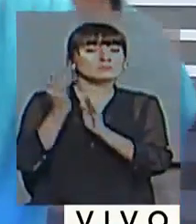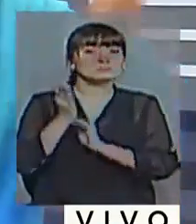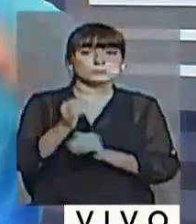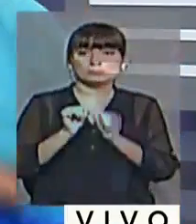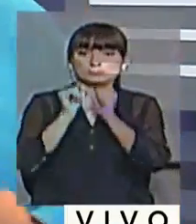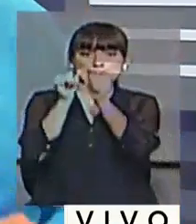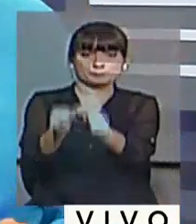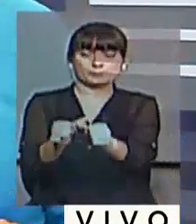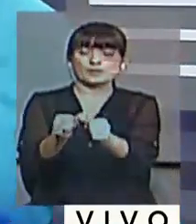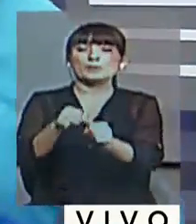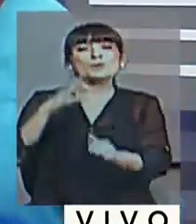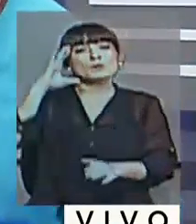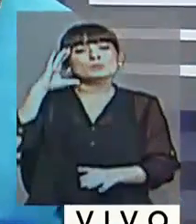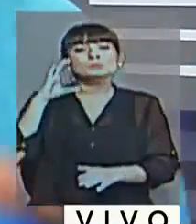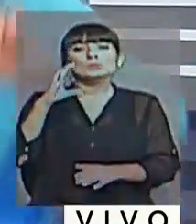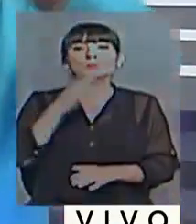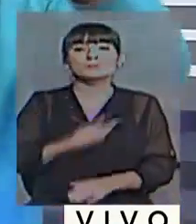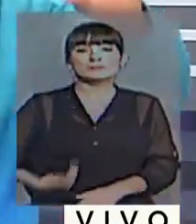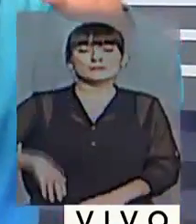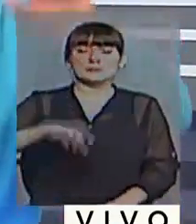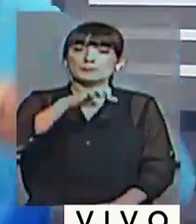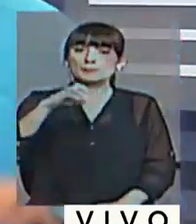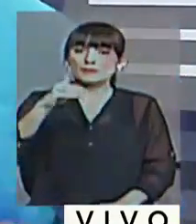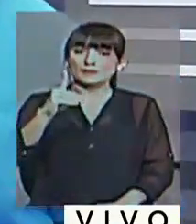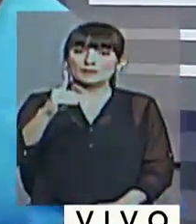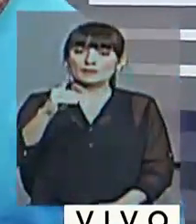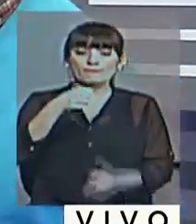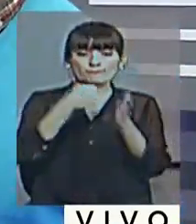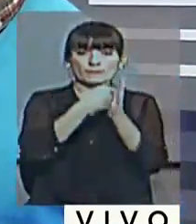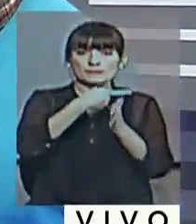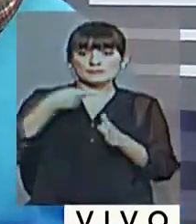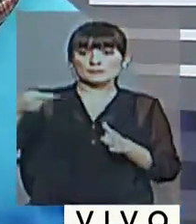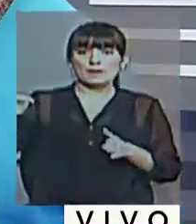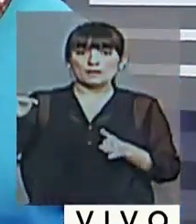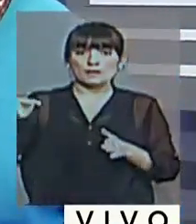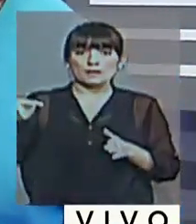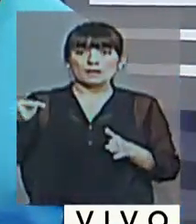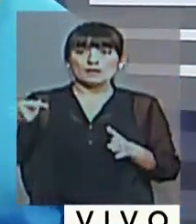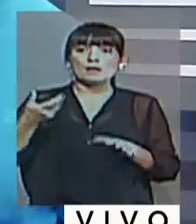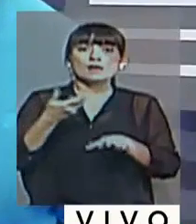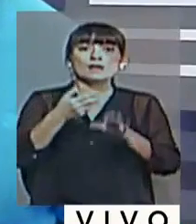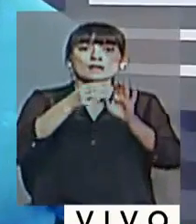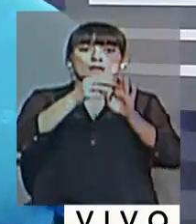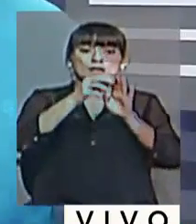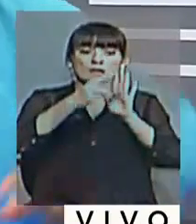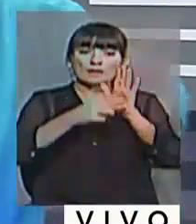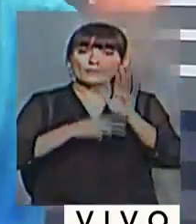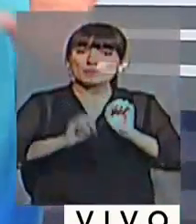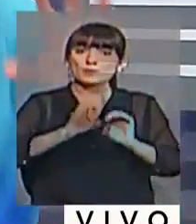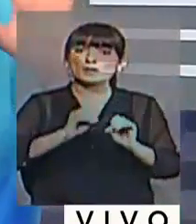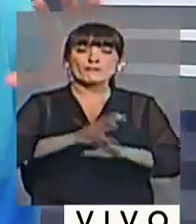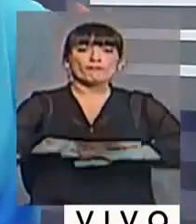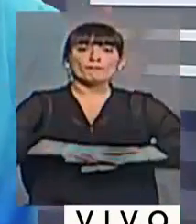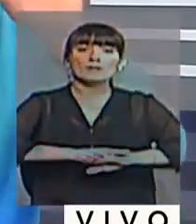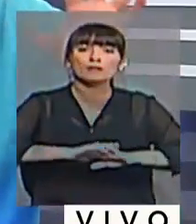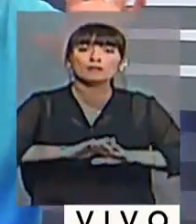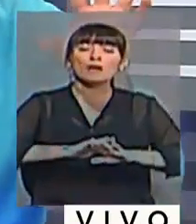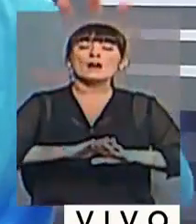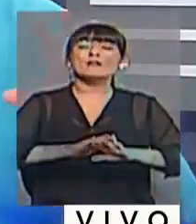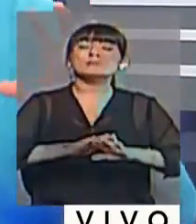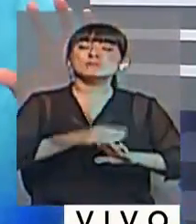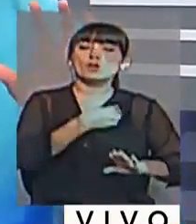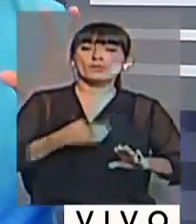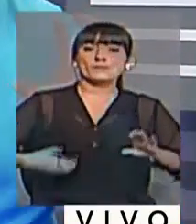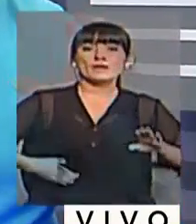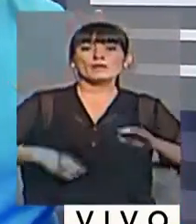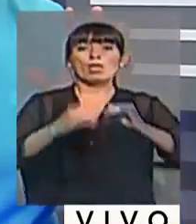PPD el jueves en la mañana decir en cooperativa, para poner dónde, ¿sí?, que la reforma educacional ha terminado distanciando al gobierno